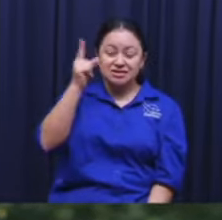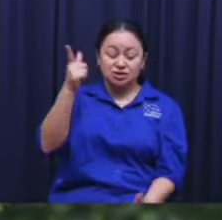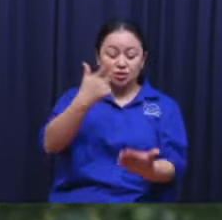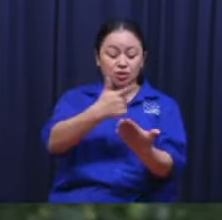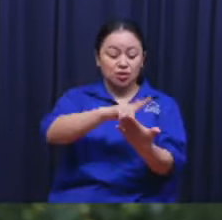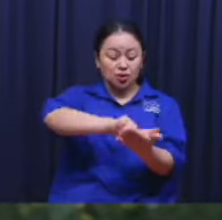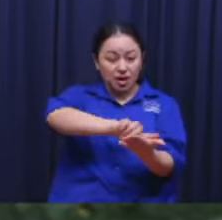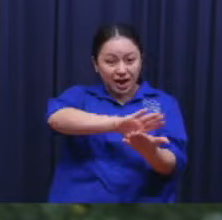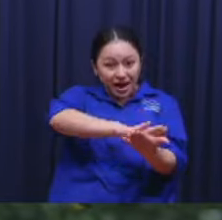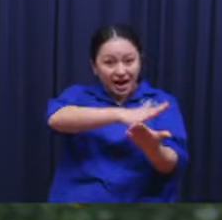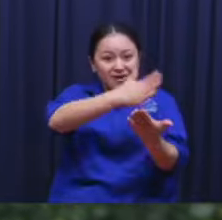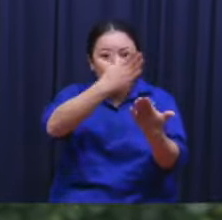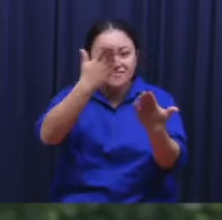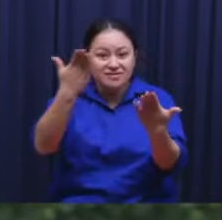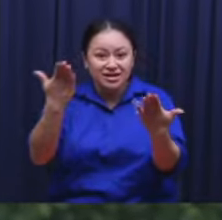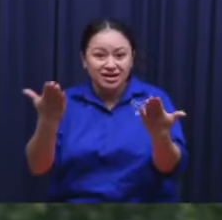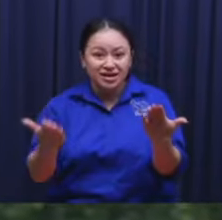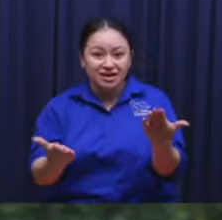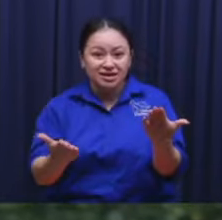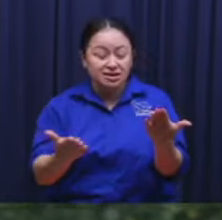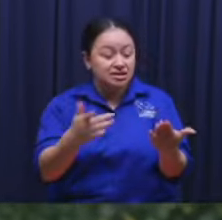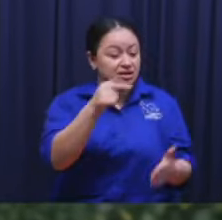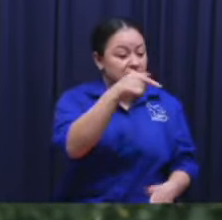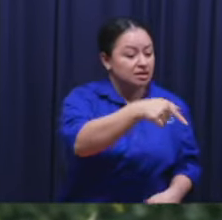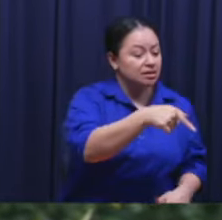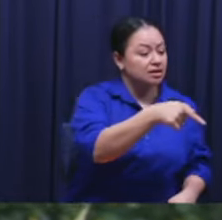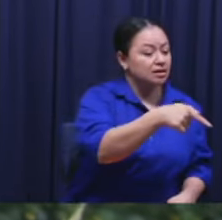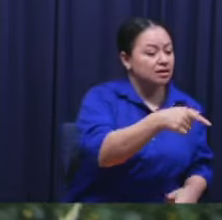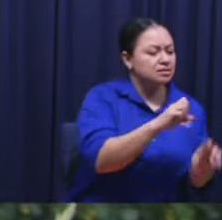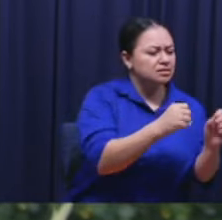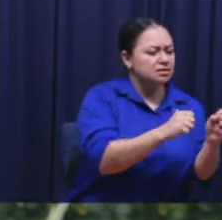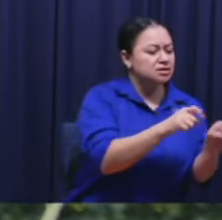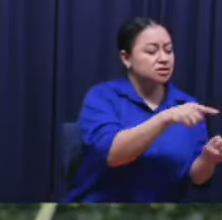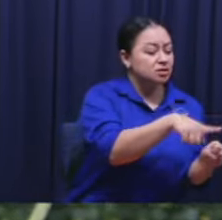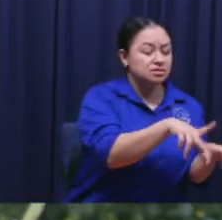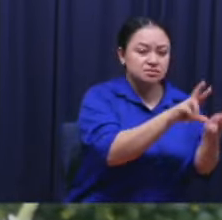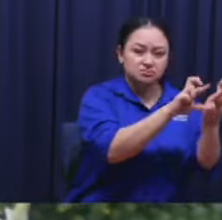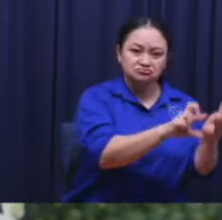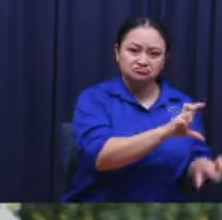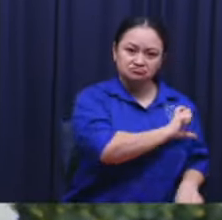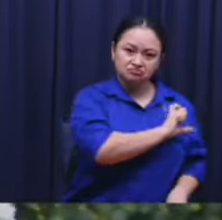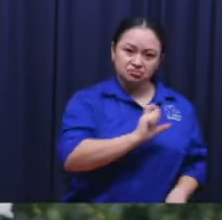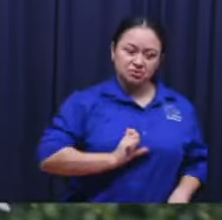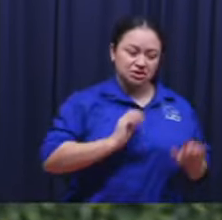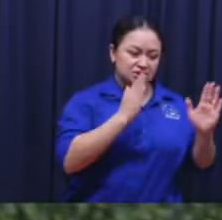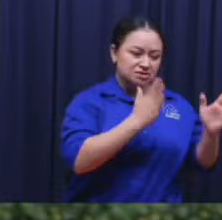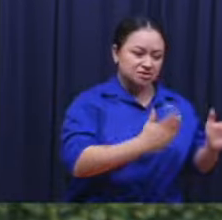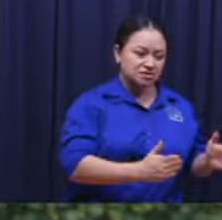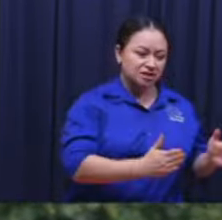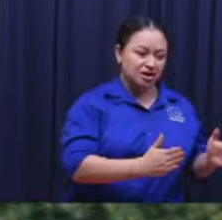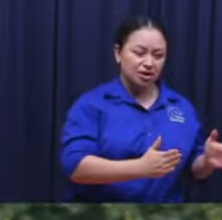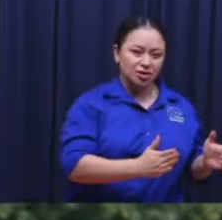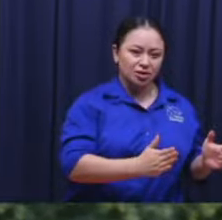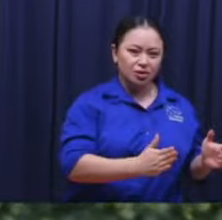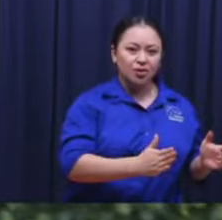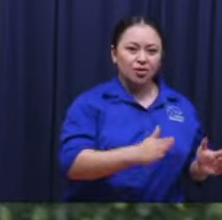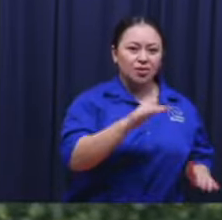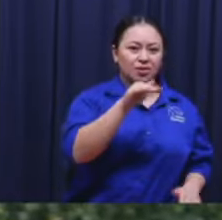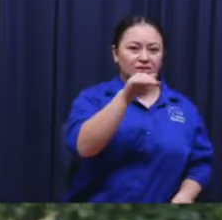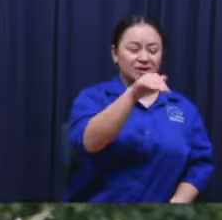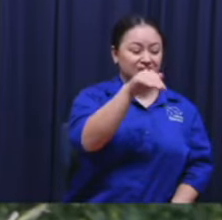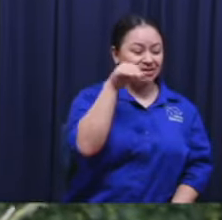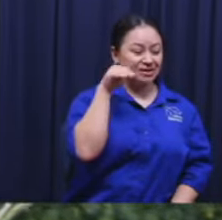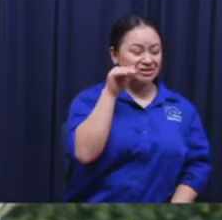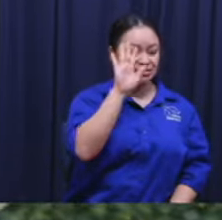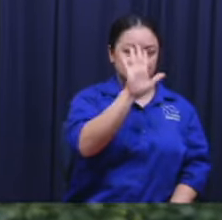y empiece a ver, ¿y qué hizo este cristiano de allá de la zona 5? Ah, estoy